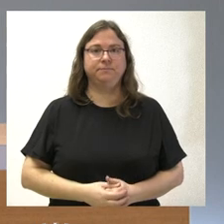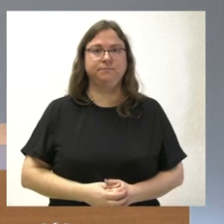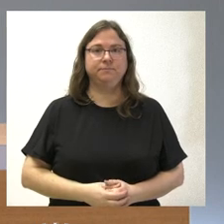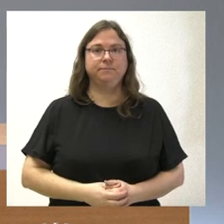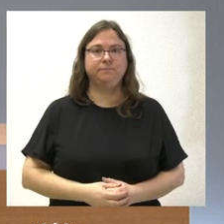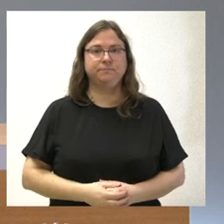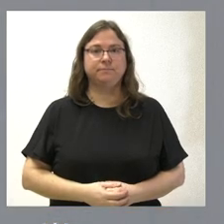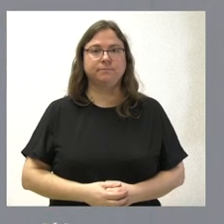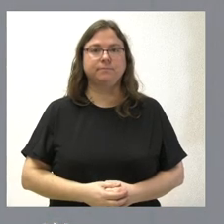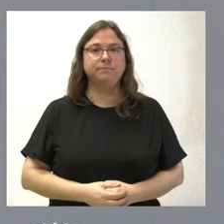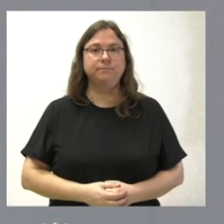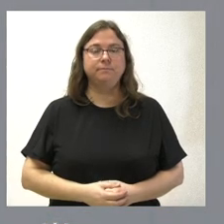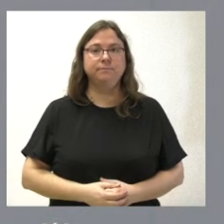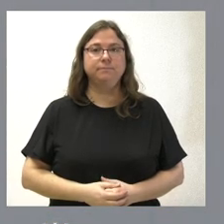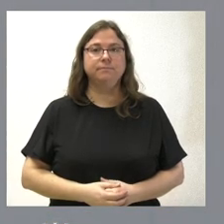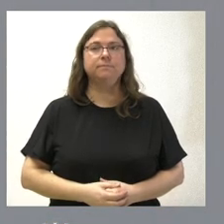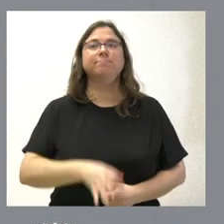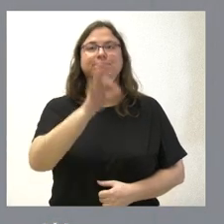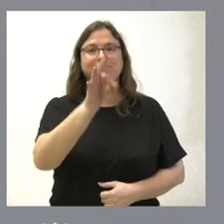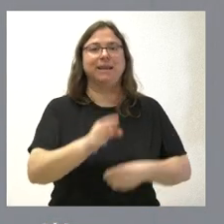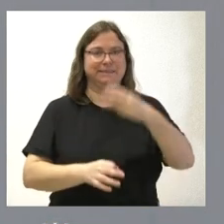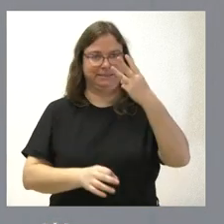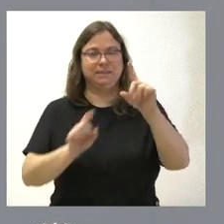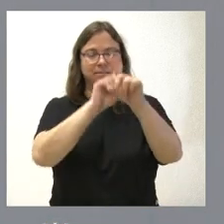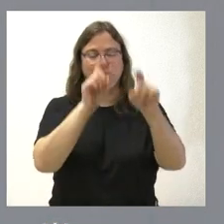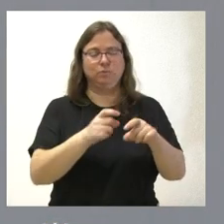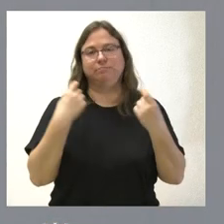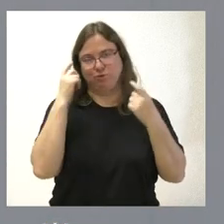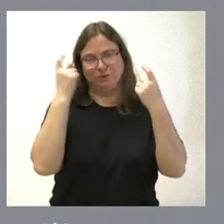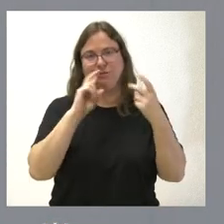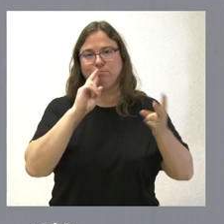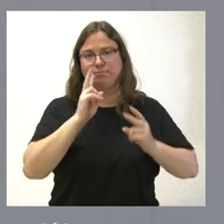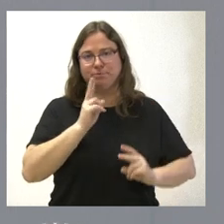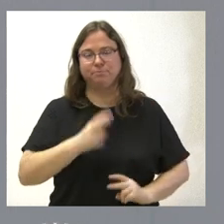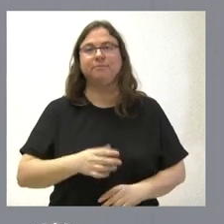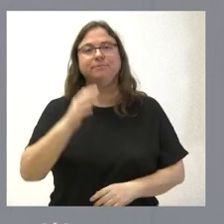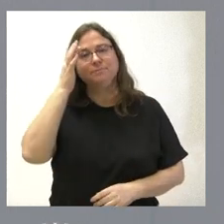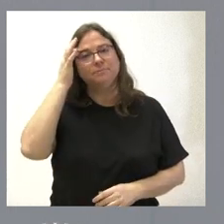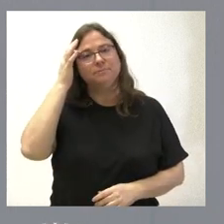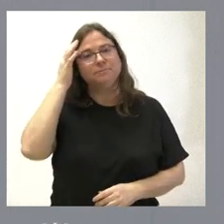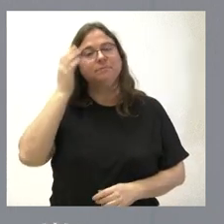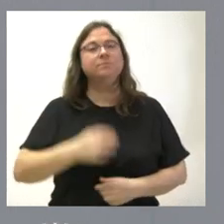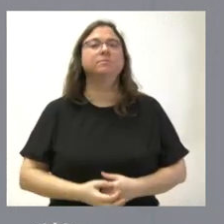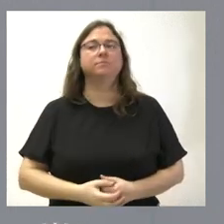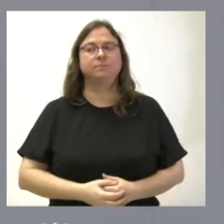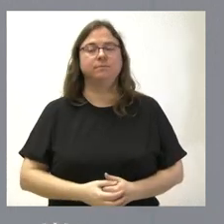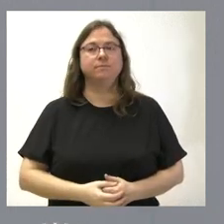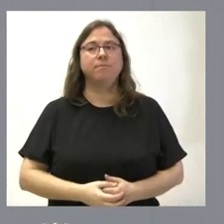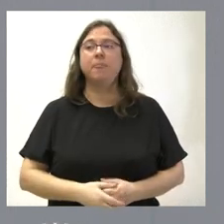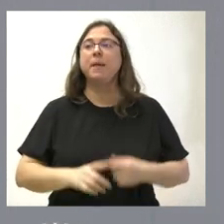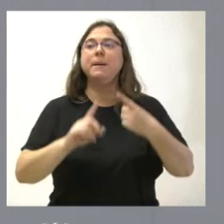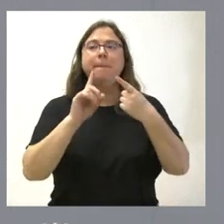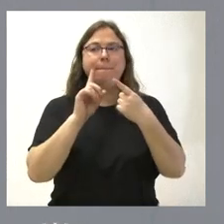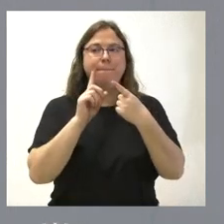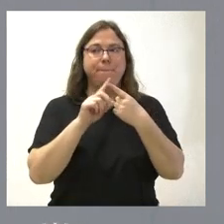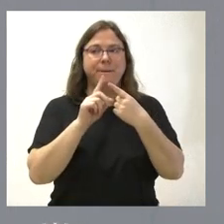perdón pues efectivamente son tres preguntas procuraré responderlas a todas ellas en primer